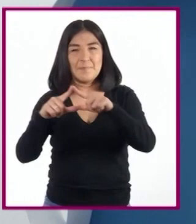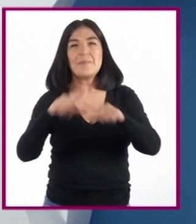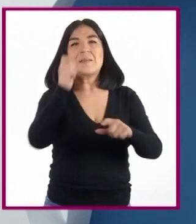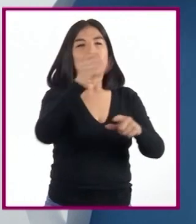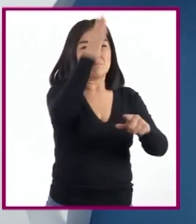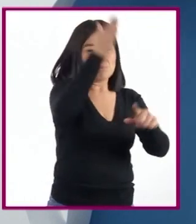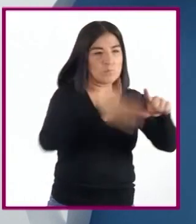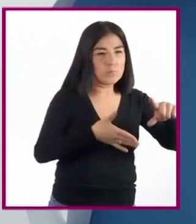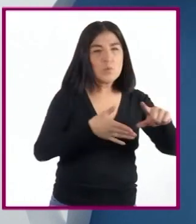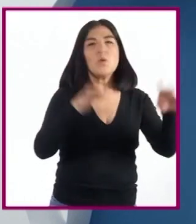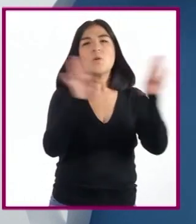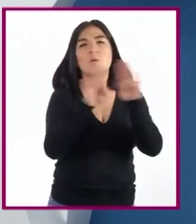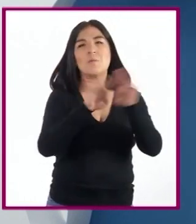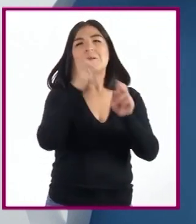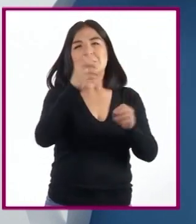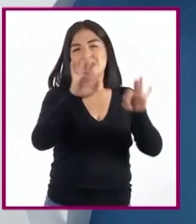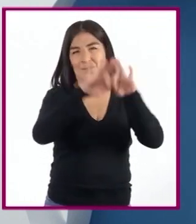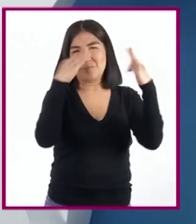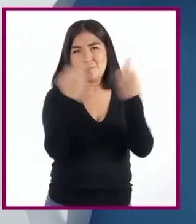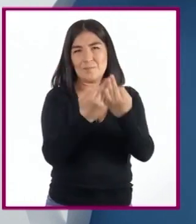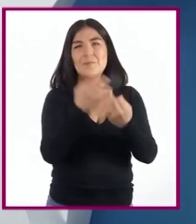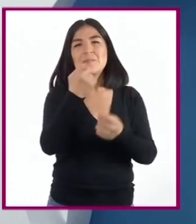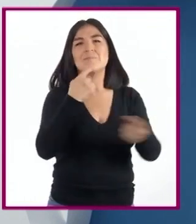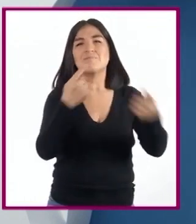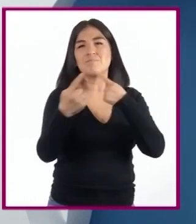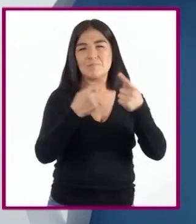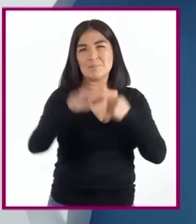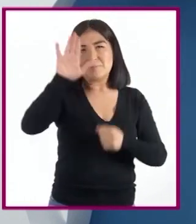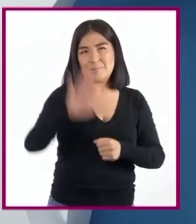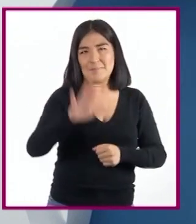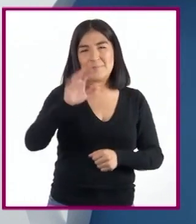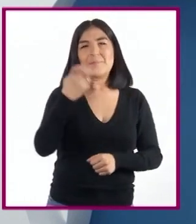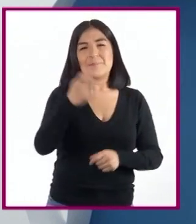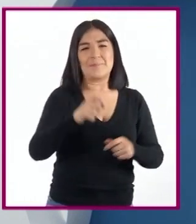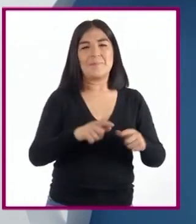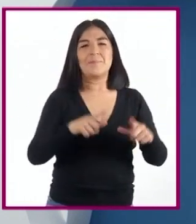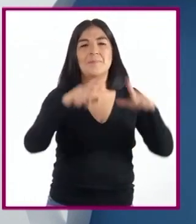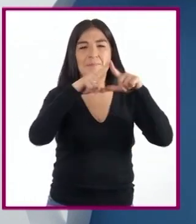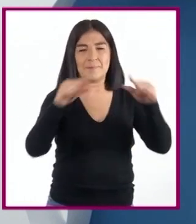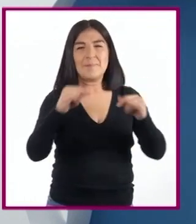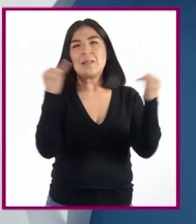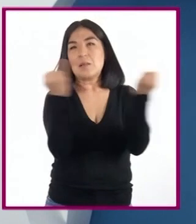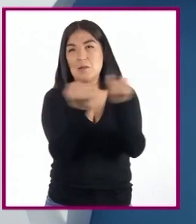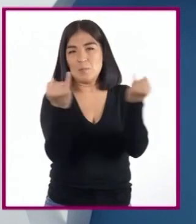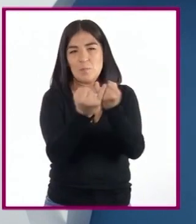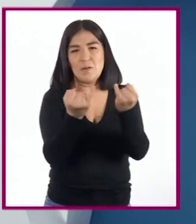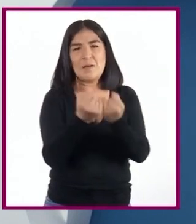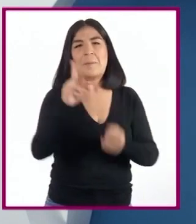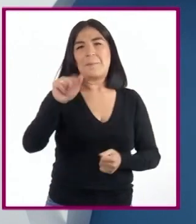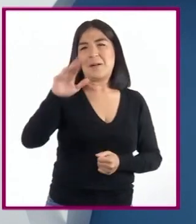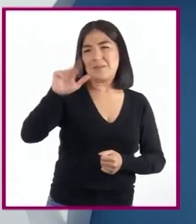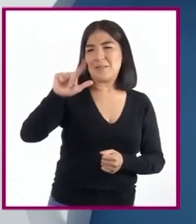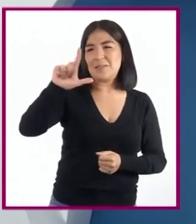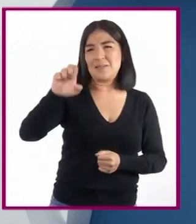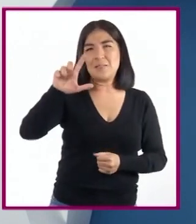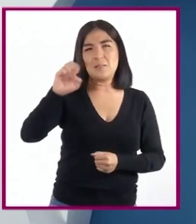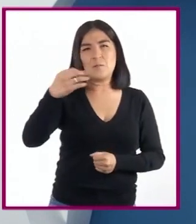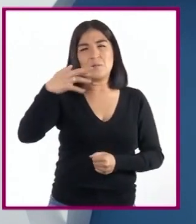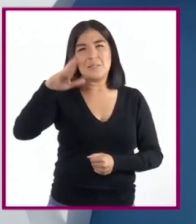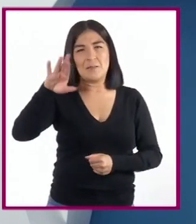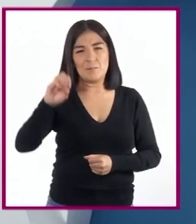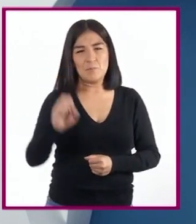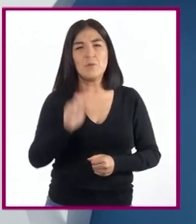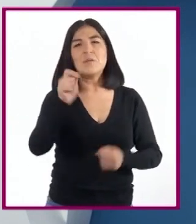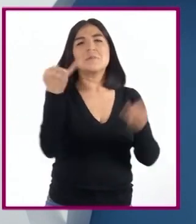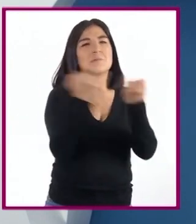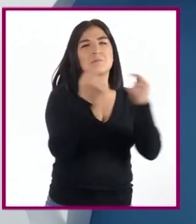forma aplicamos los criterios de congruencia de los triángulos. Un paralelogramo puede reconocerse porque es un